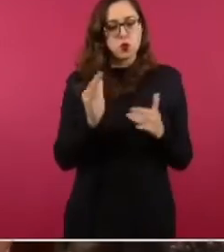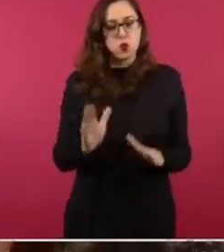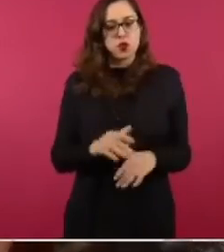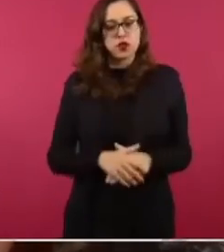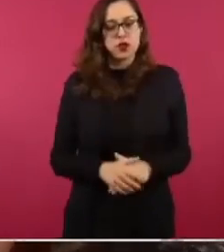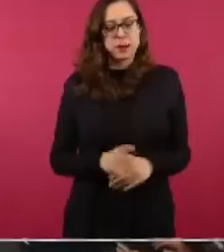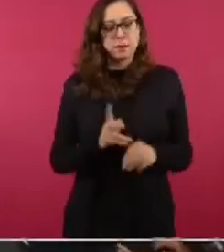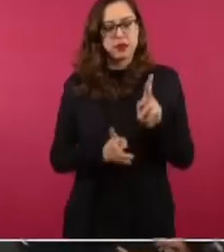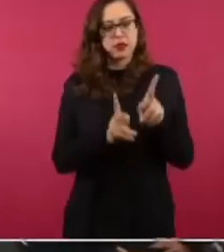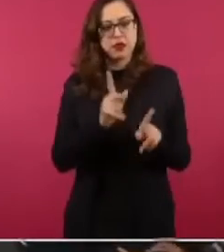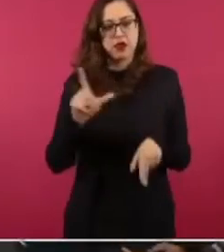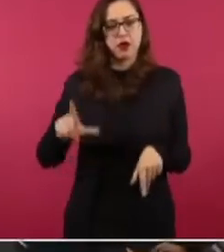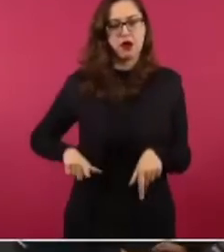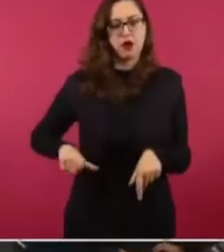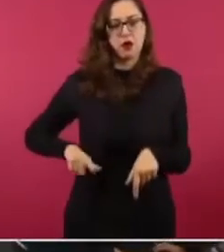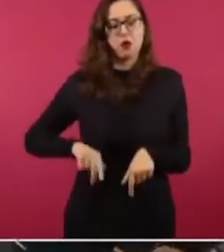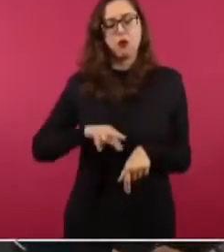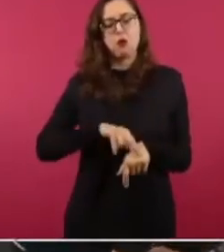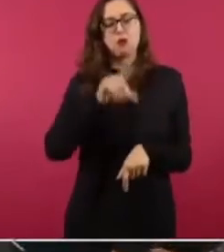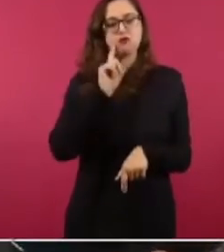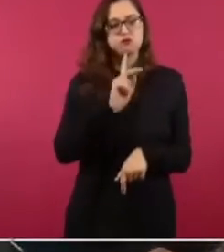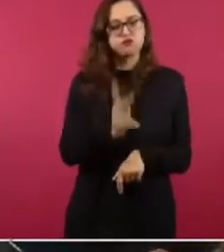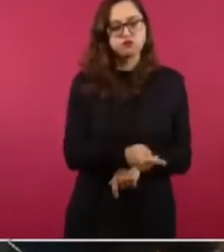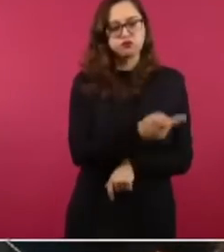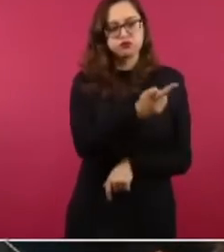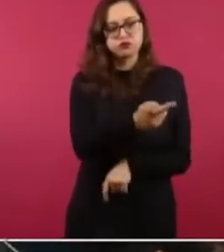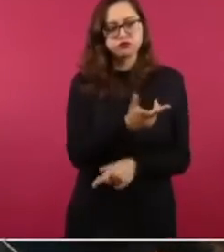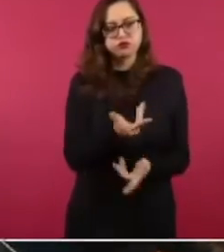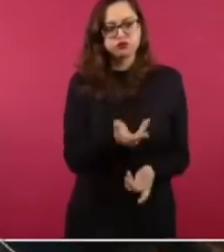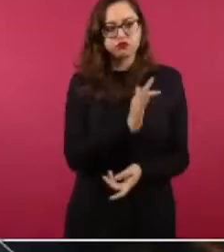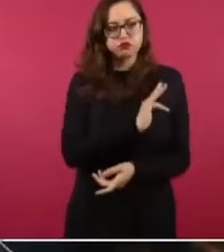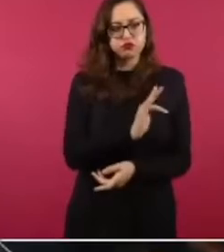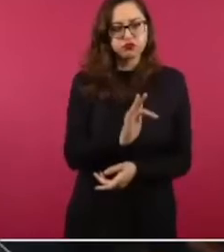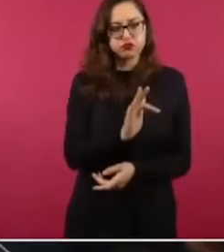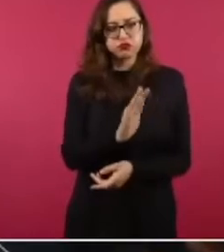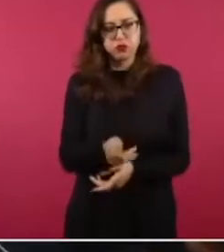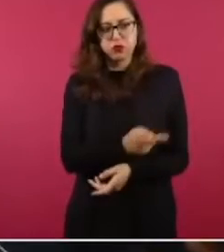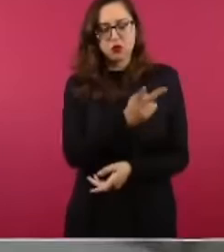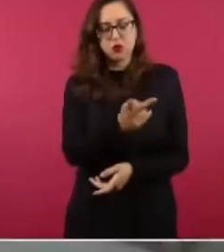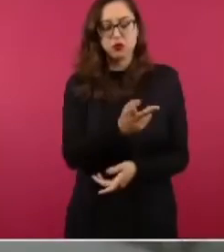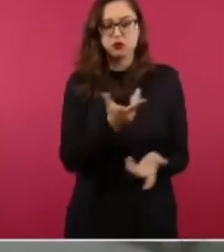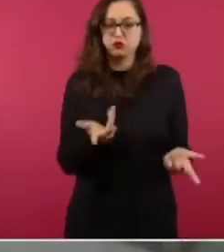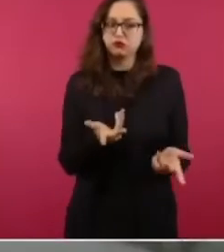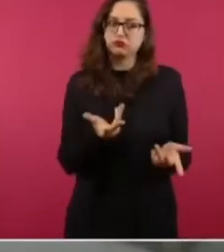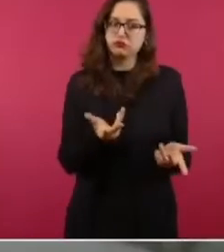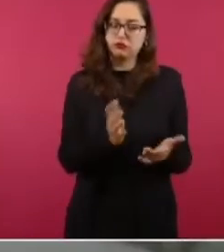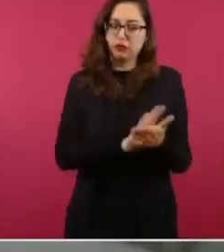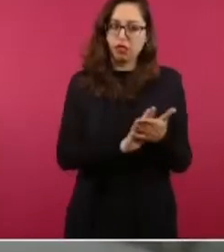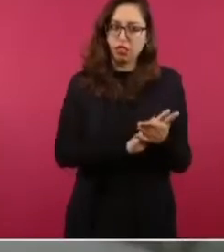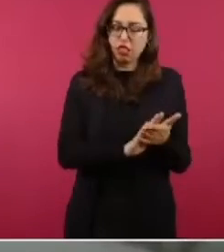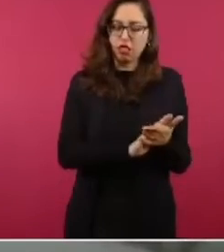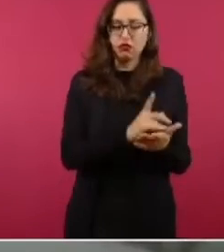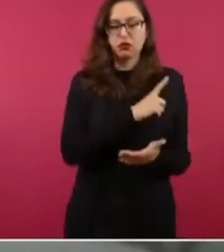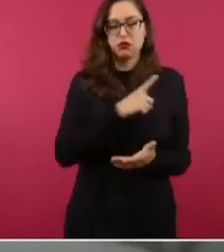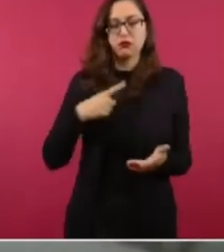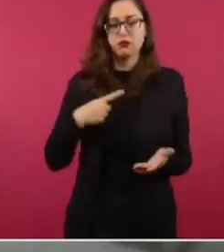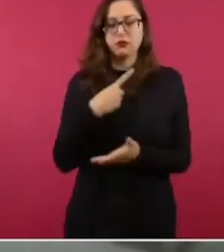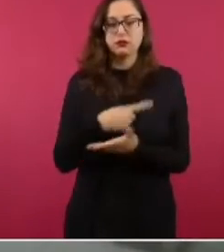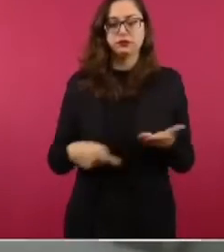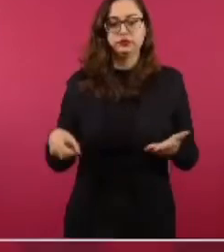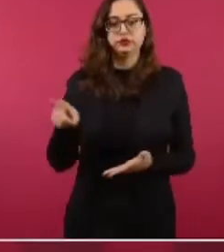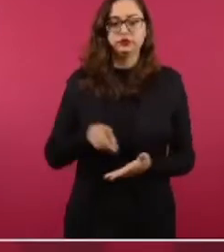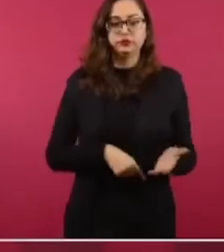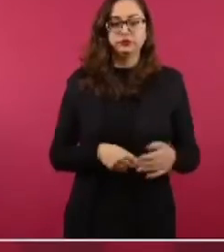la gobernadora si todavía está esto vigente, y si no, cancelarlo. Hoy la veo